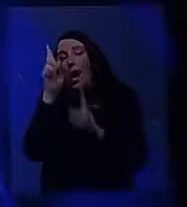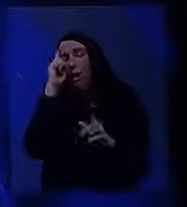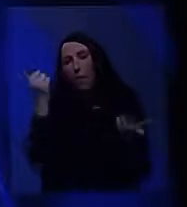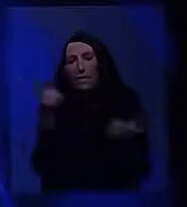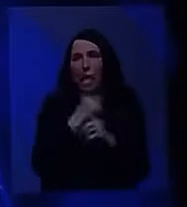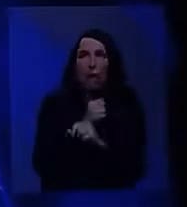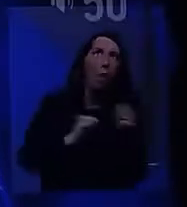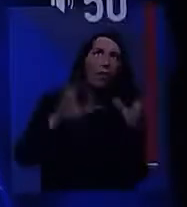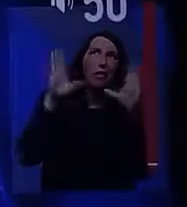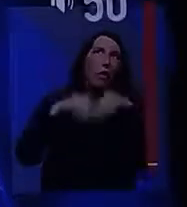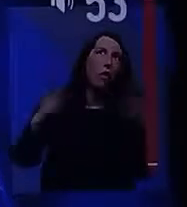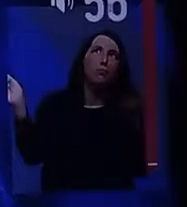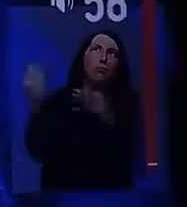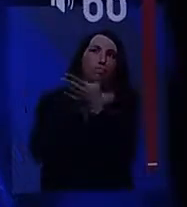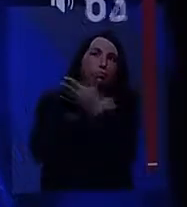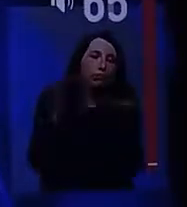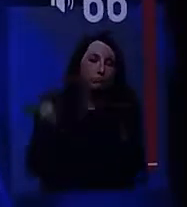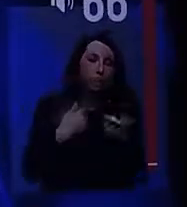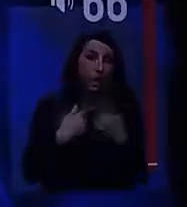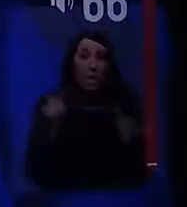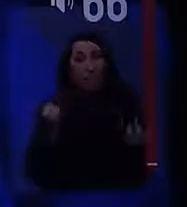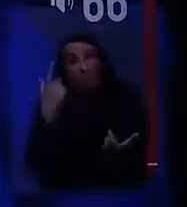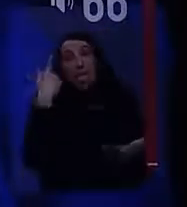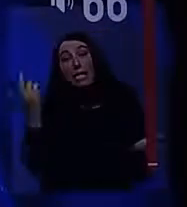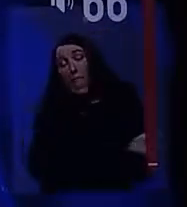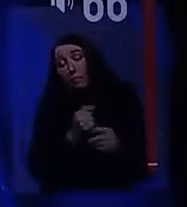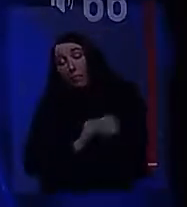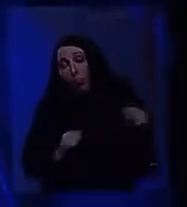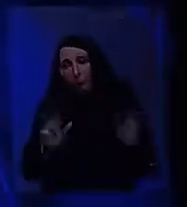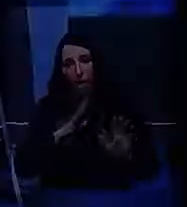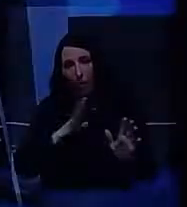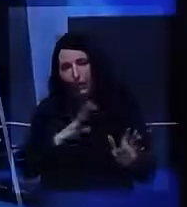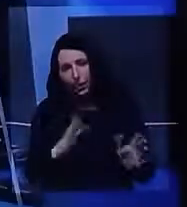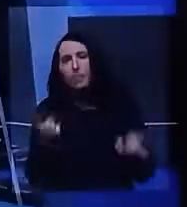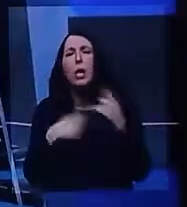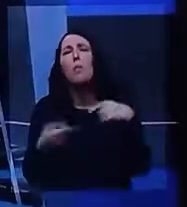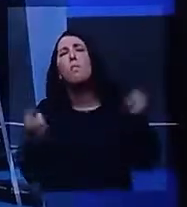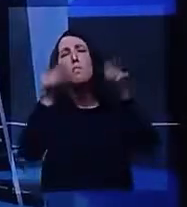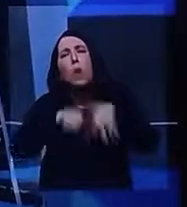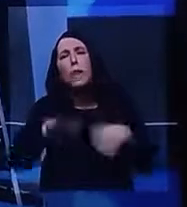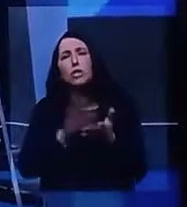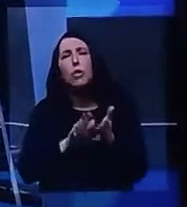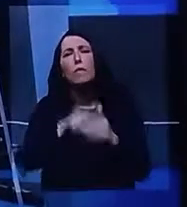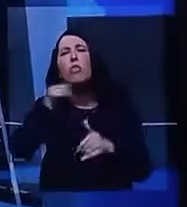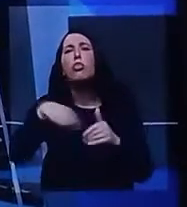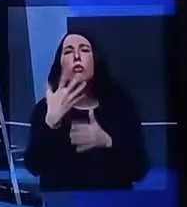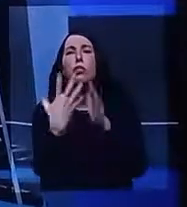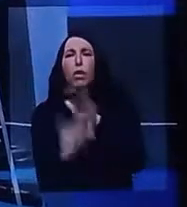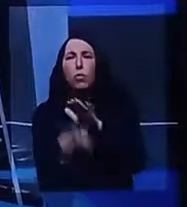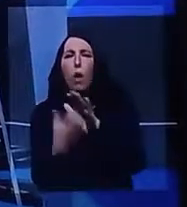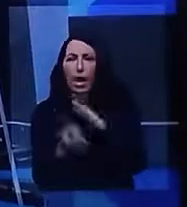muchas cosas en juego como para que esa probabilidad esté dentro del panorama. Bueno, pero volvamos al soporte físico.